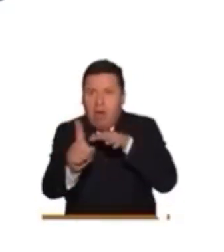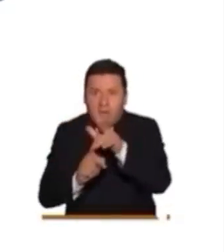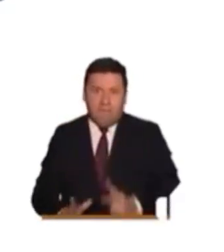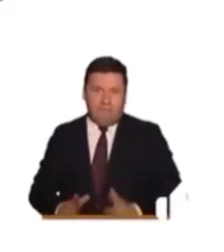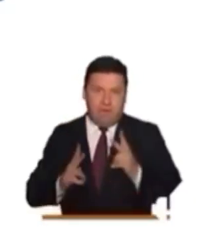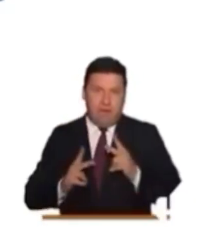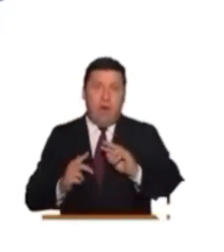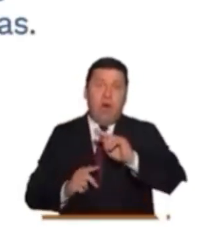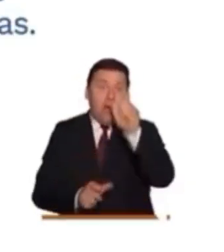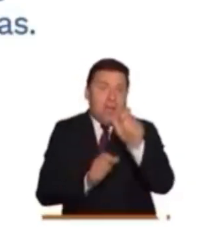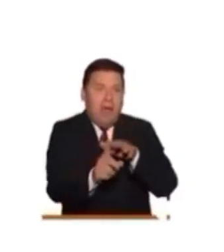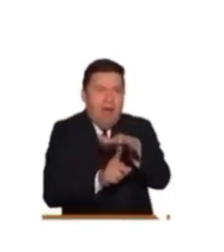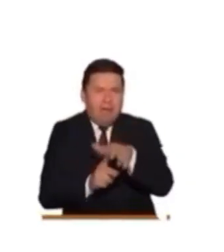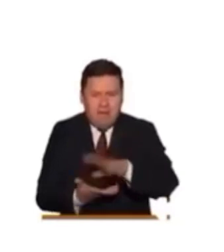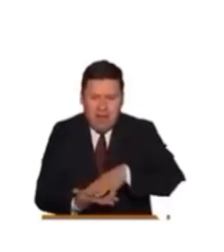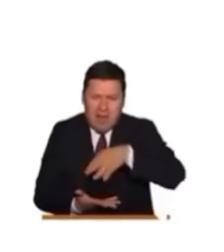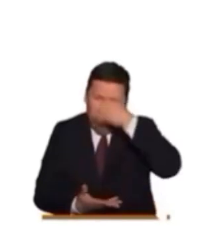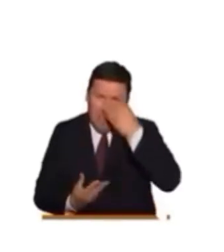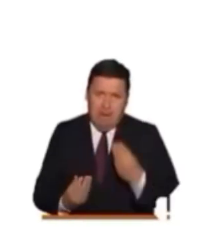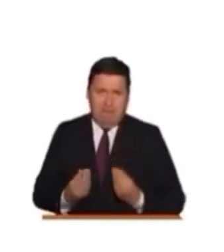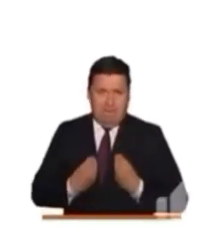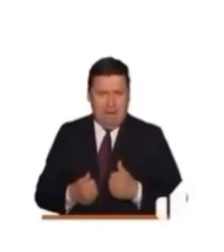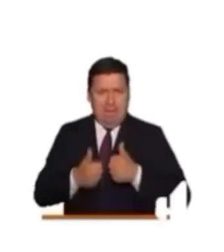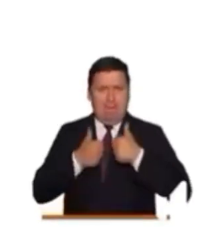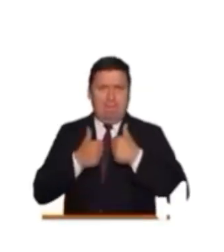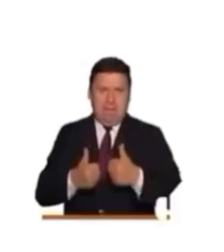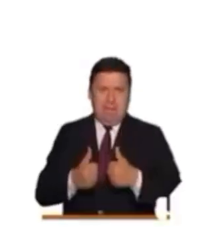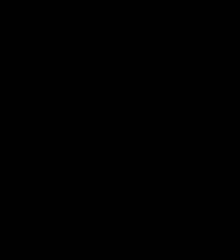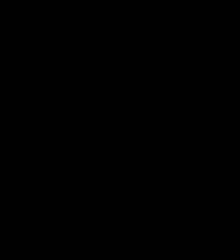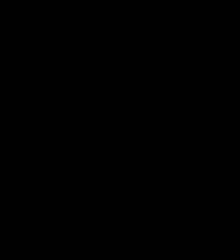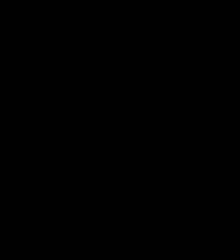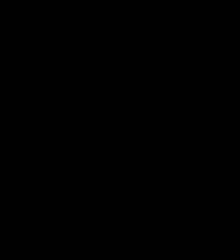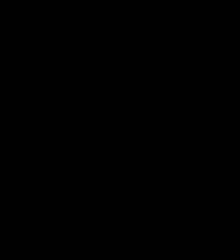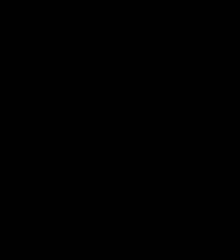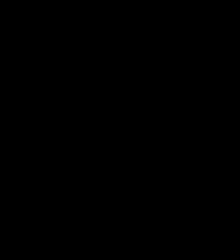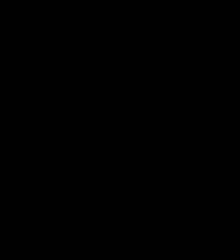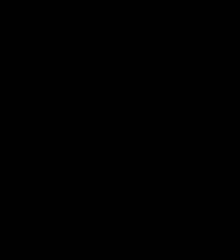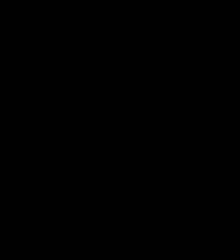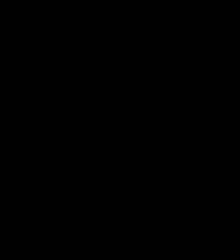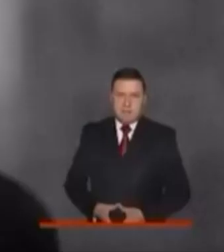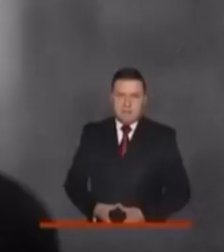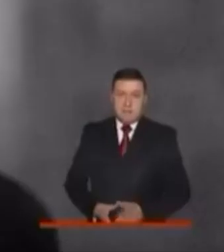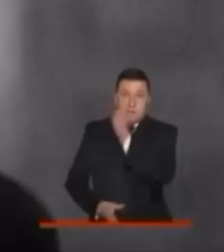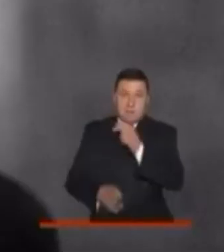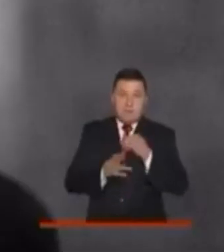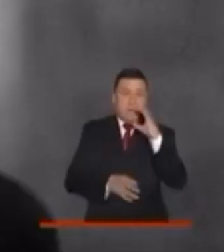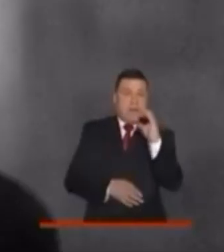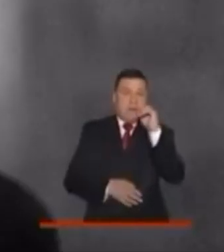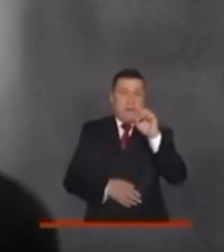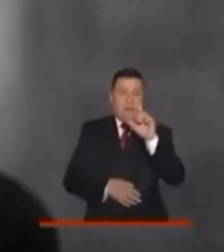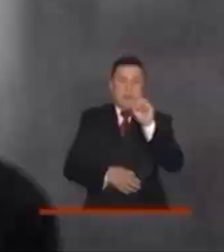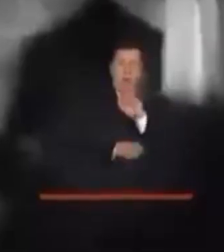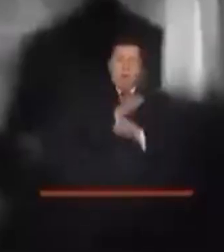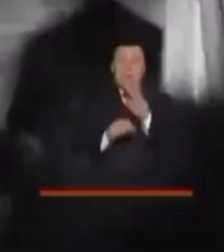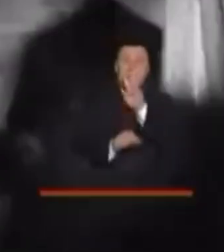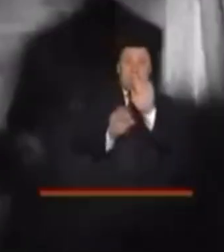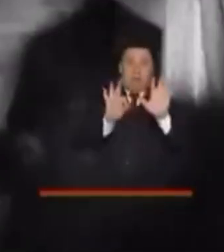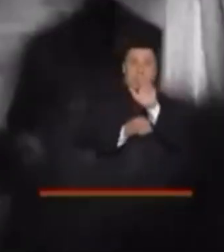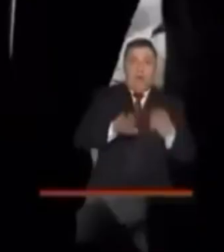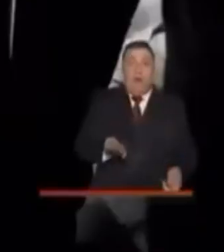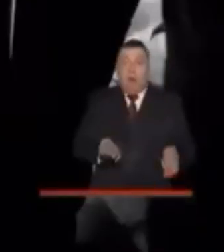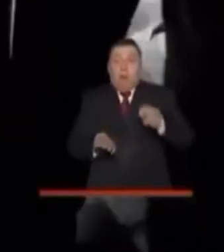riesgo tu vida y la de muchas personas aprendamos a convivir para poder vivir y la 28 años se